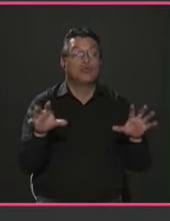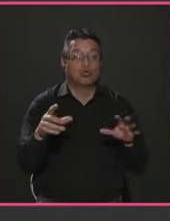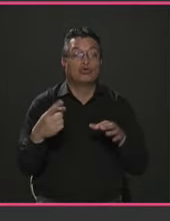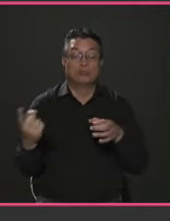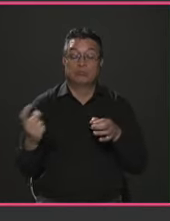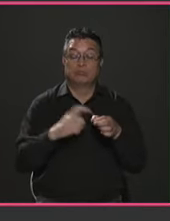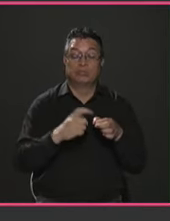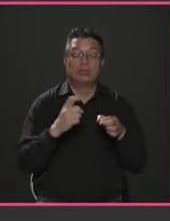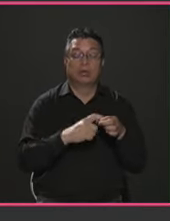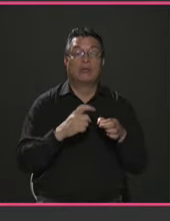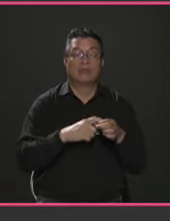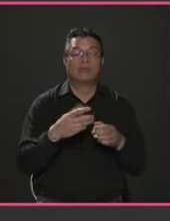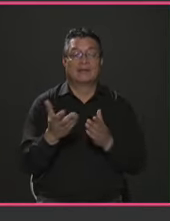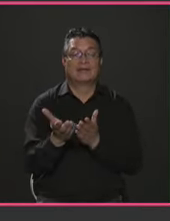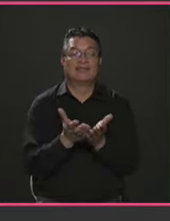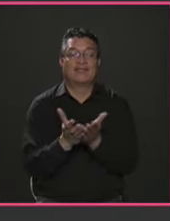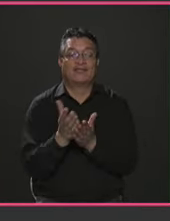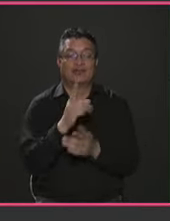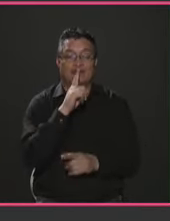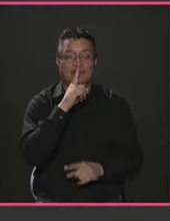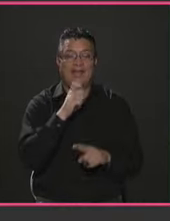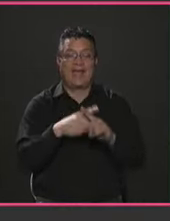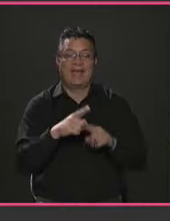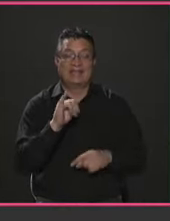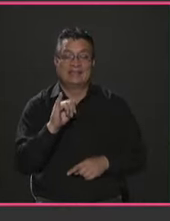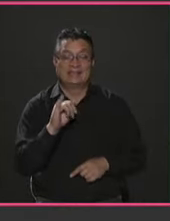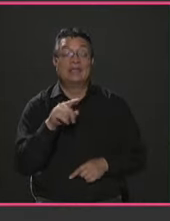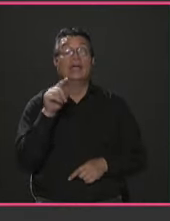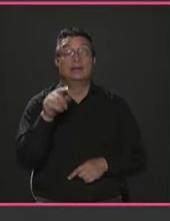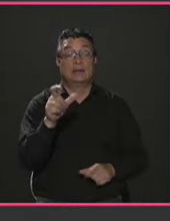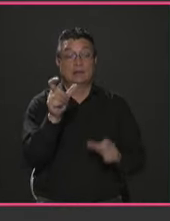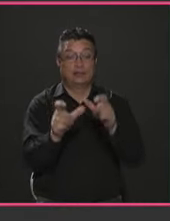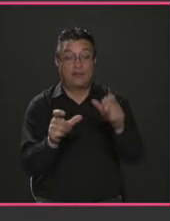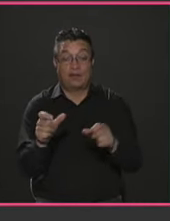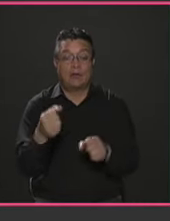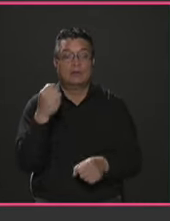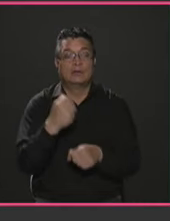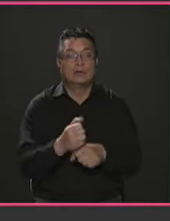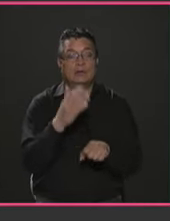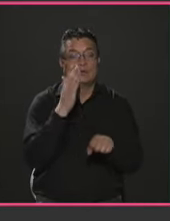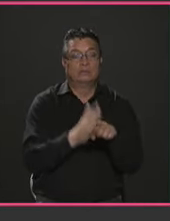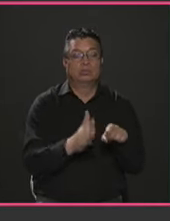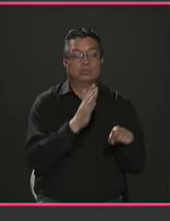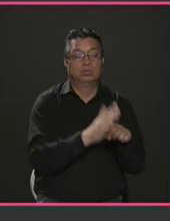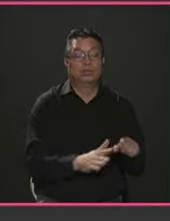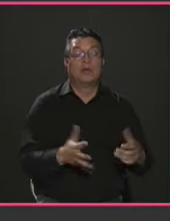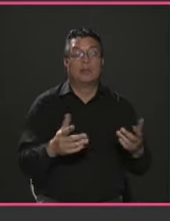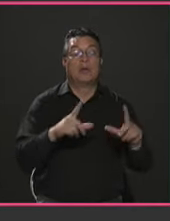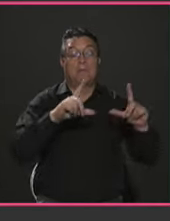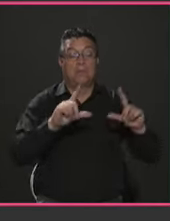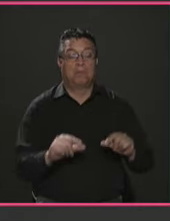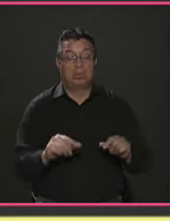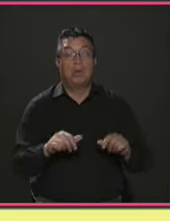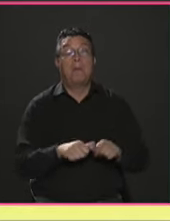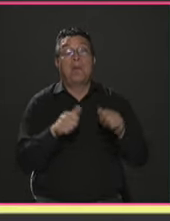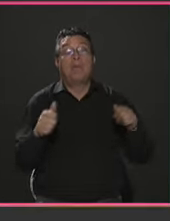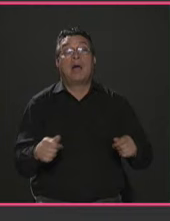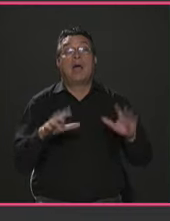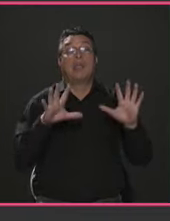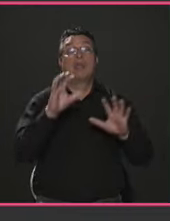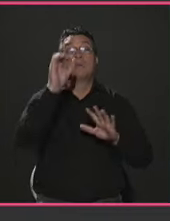servicios de taxi y significó que los conductores perdieran alrededor de un 10% de las